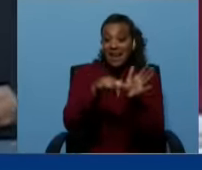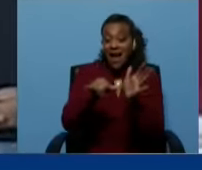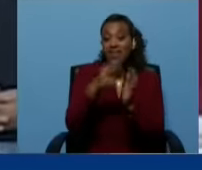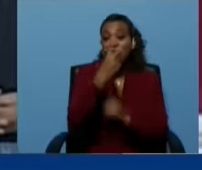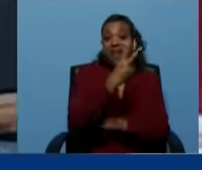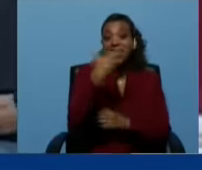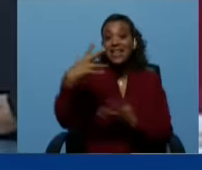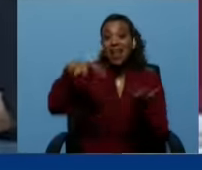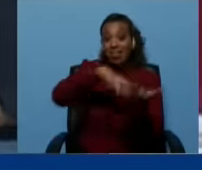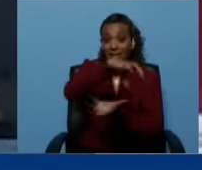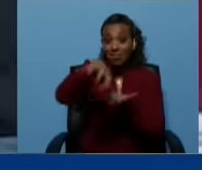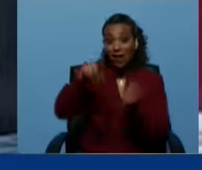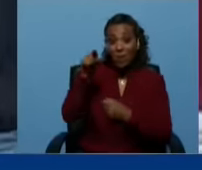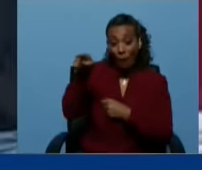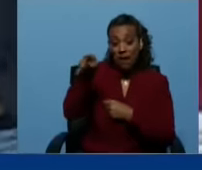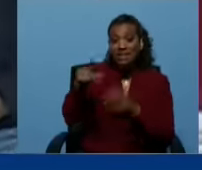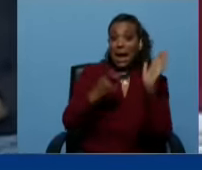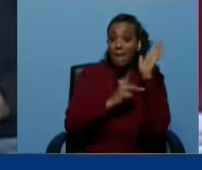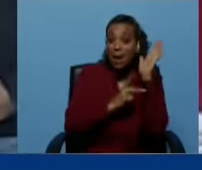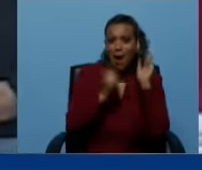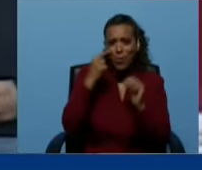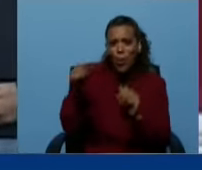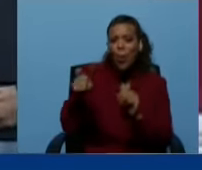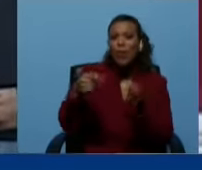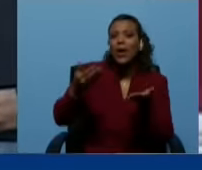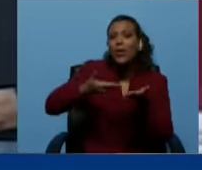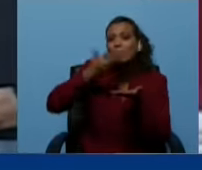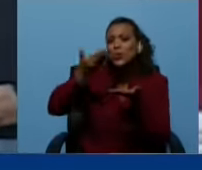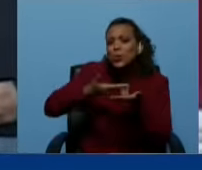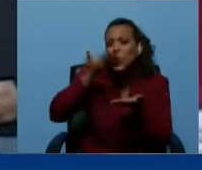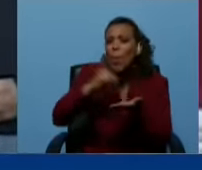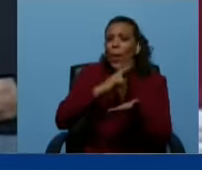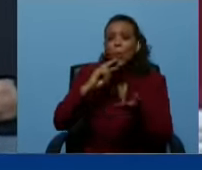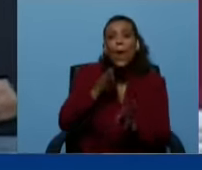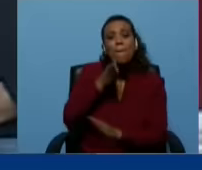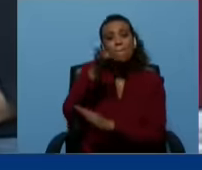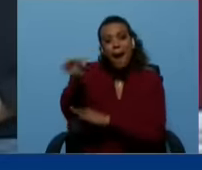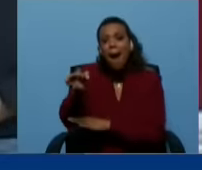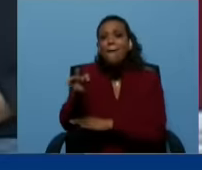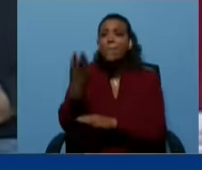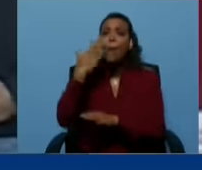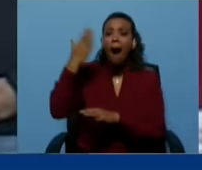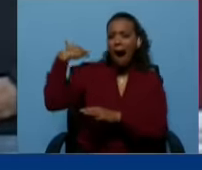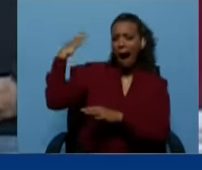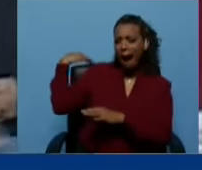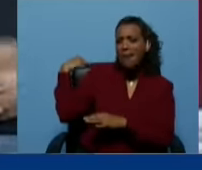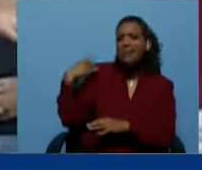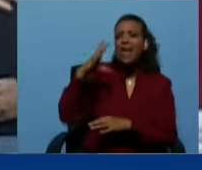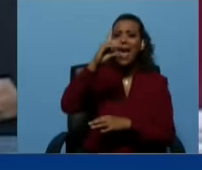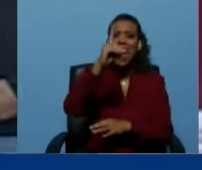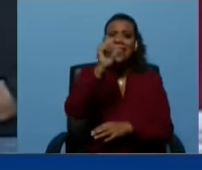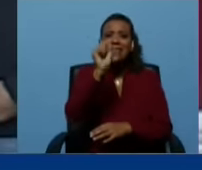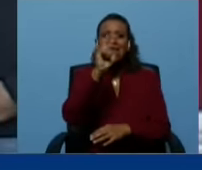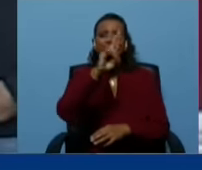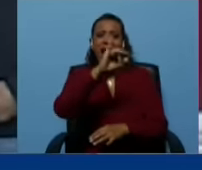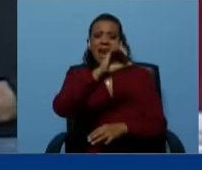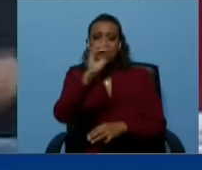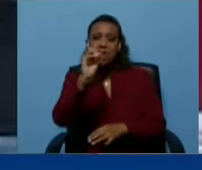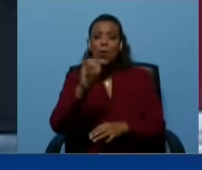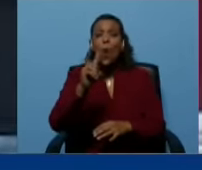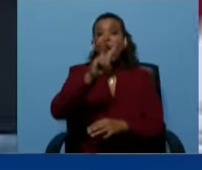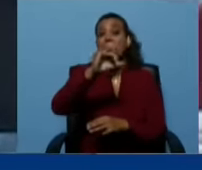En el rincón, ¿verdad, Nahum? Ahí vamos con Darío Vivas, nosotros, Silly y yo. Saludo a